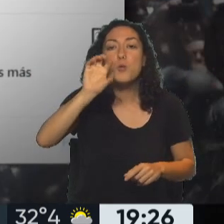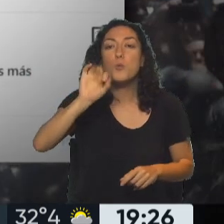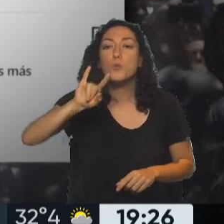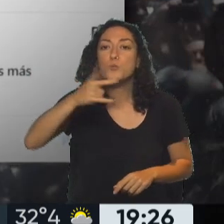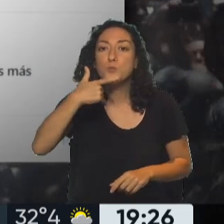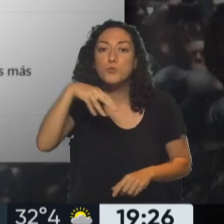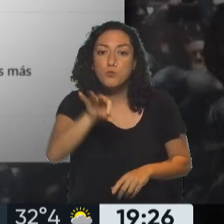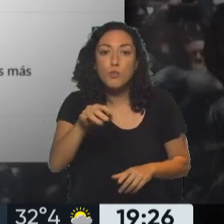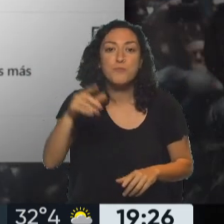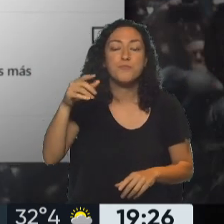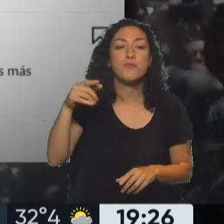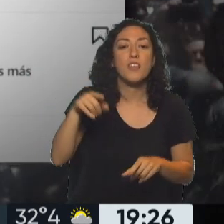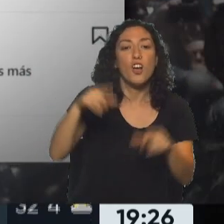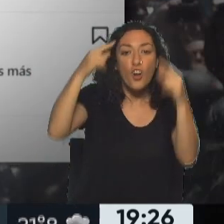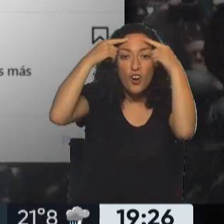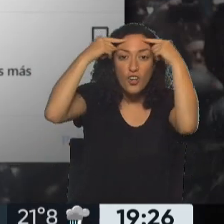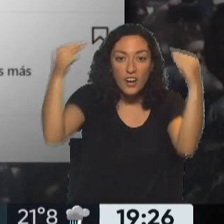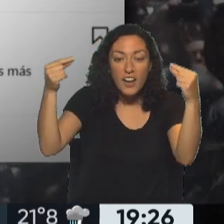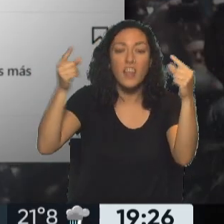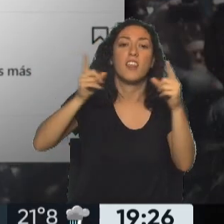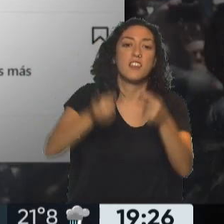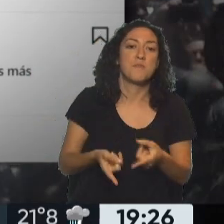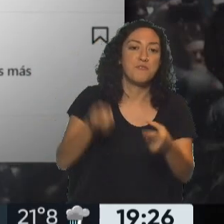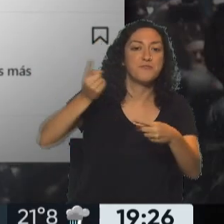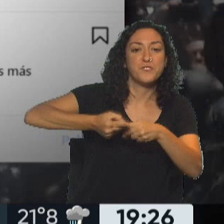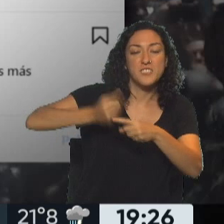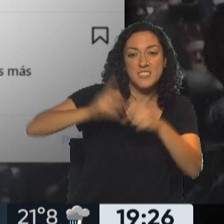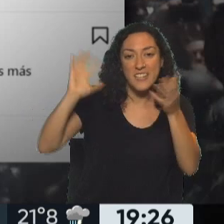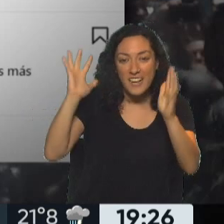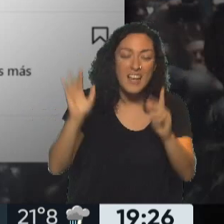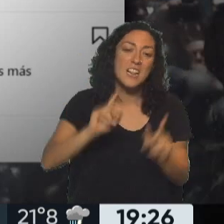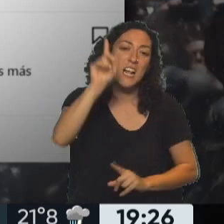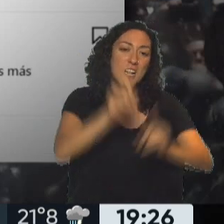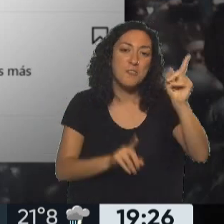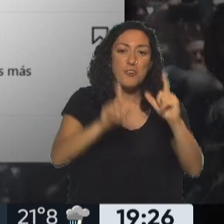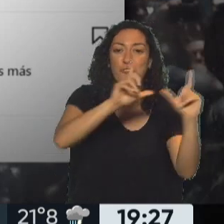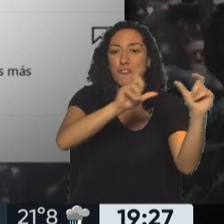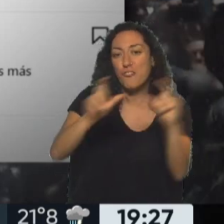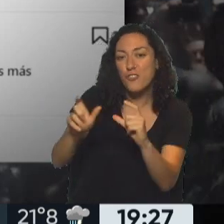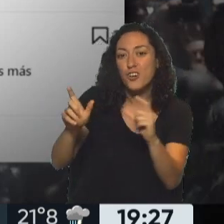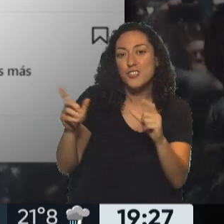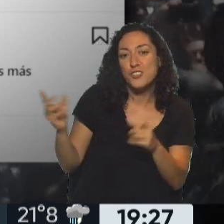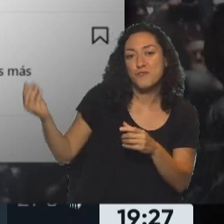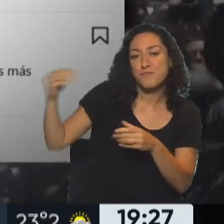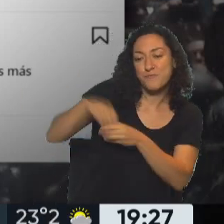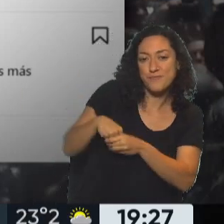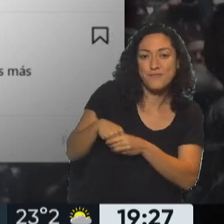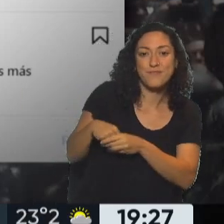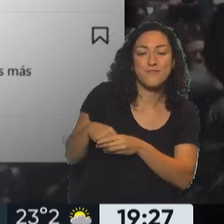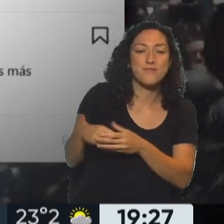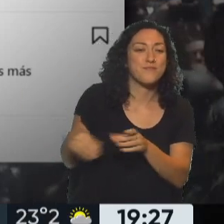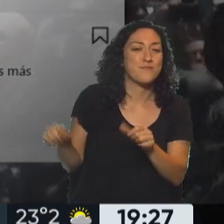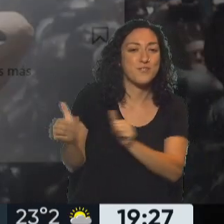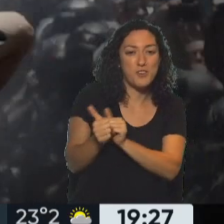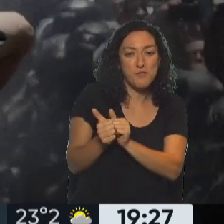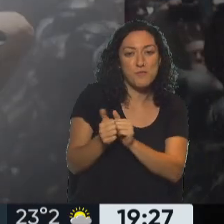fuerte. Ángel Correa también acá festejando, que si te fijas, algunos van metiendo en sus fotos a integrantes de lo que sería